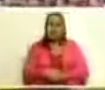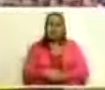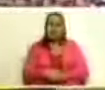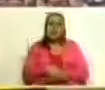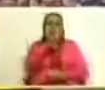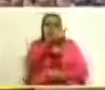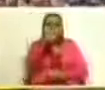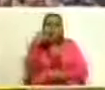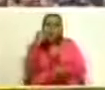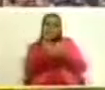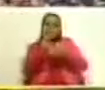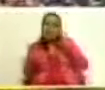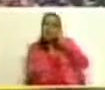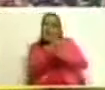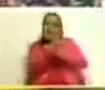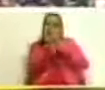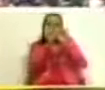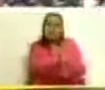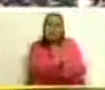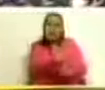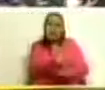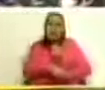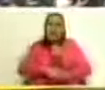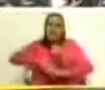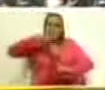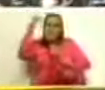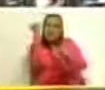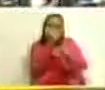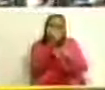Apellido te quedaste. Criminales.